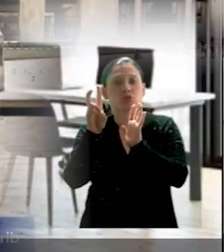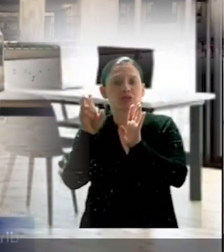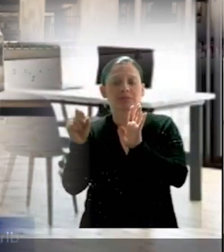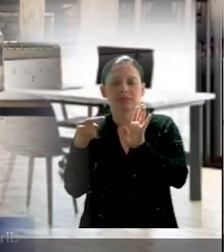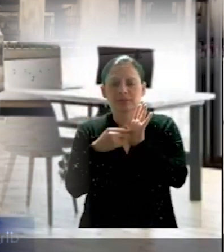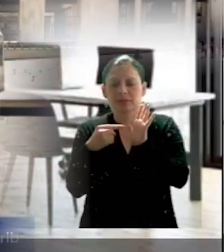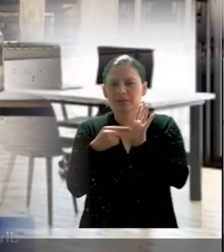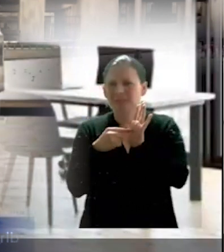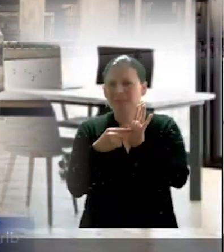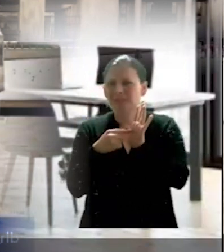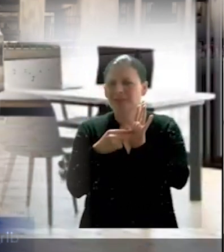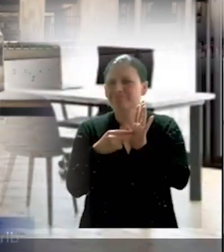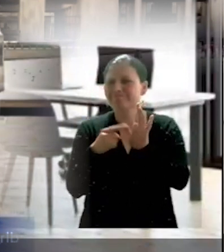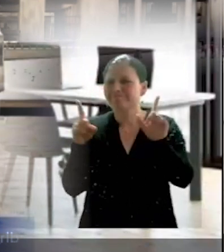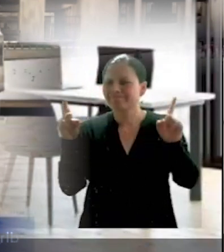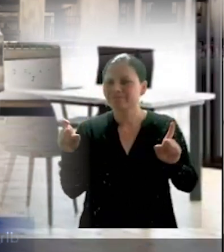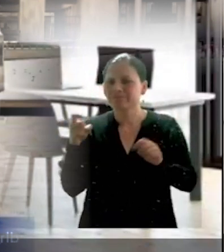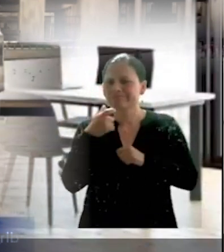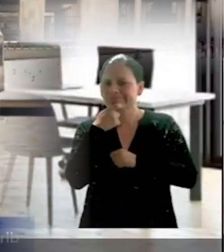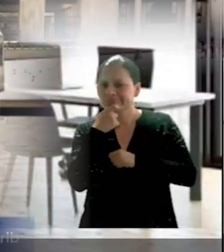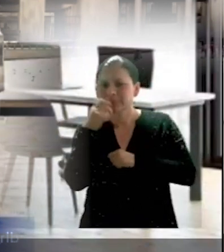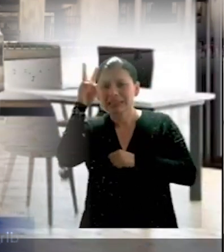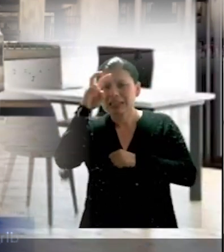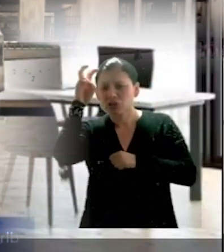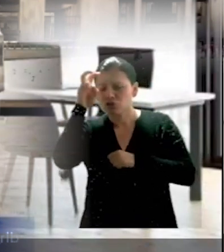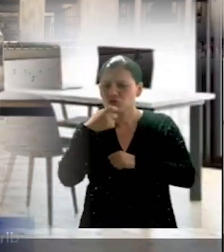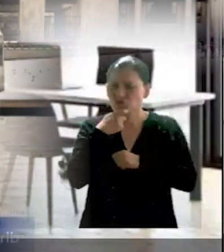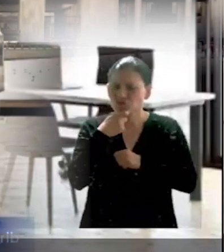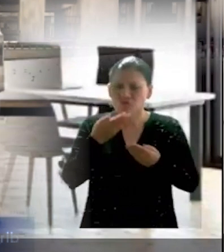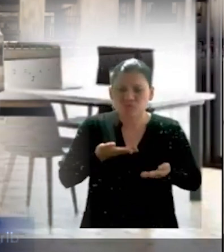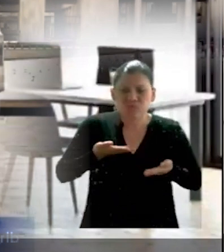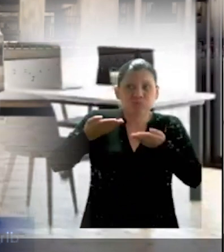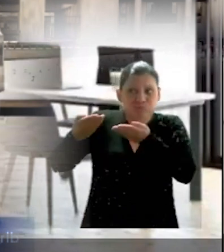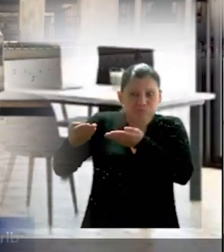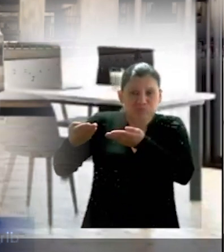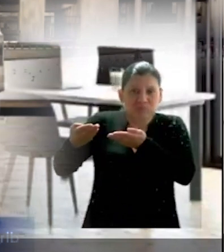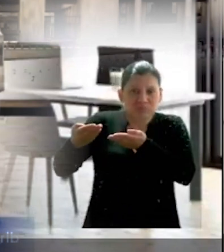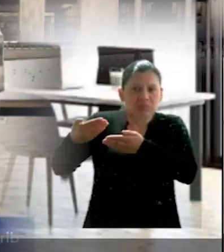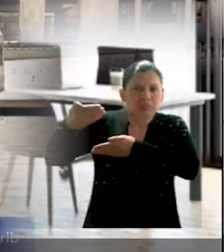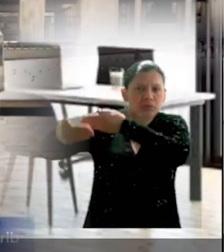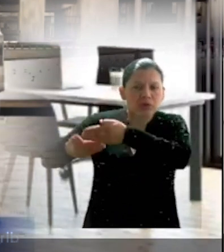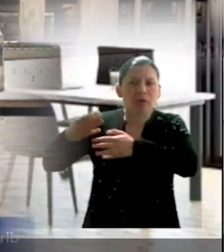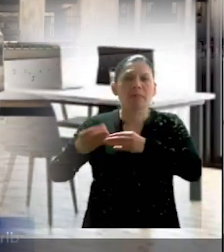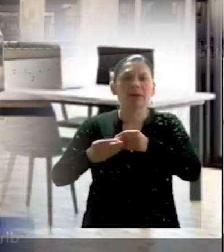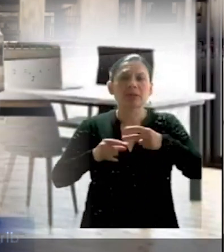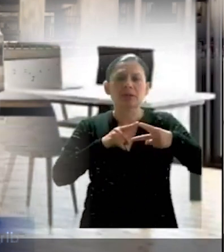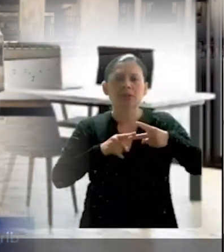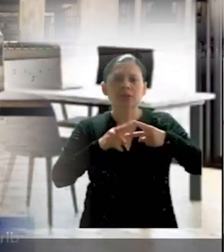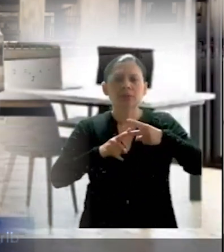la razonabilidad del término para su interposición y también lo de la procedencia de la misma bajo ciertas